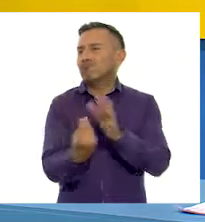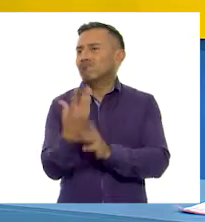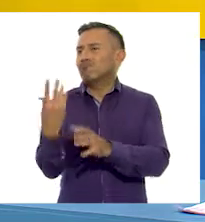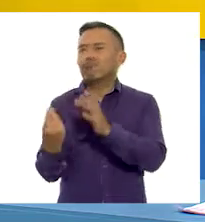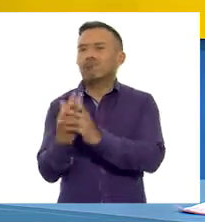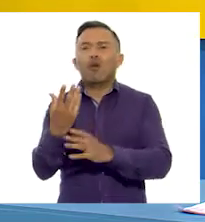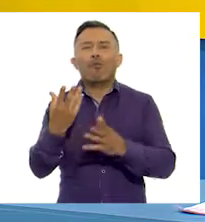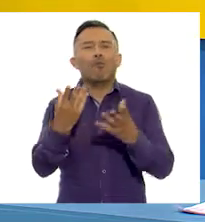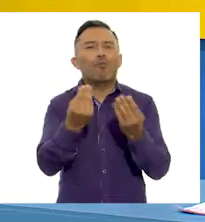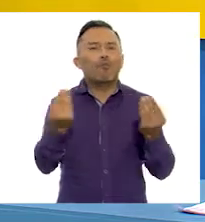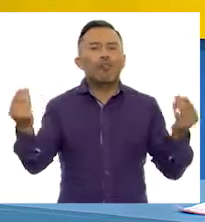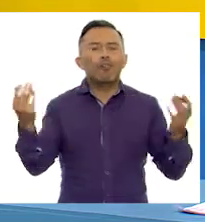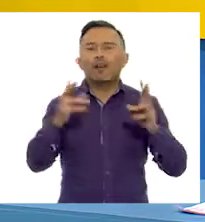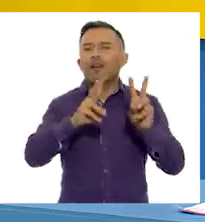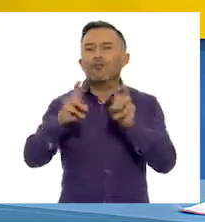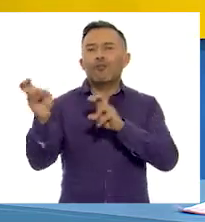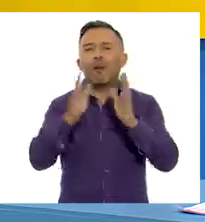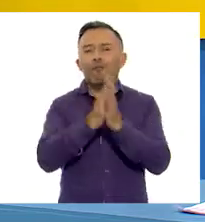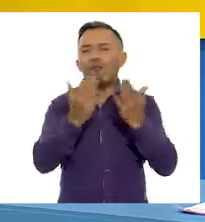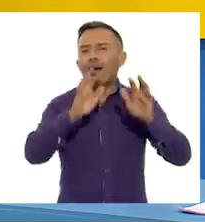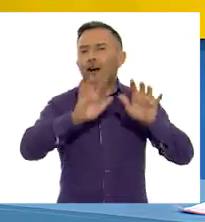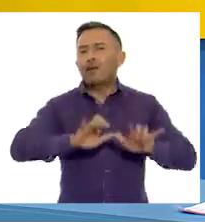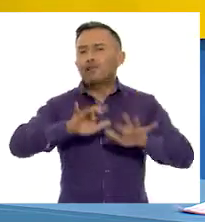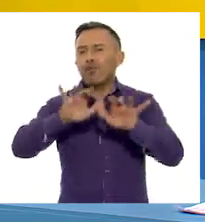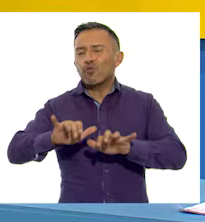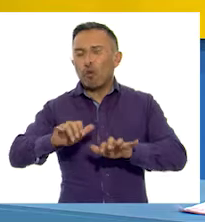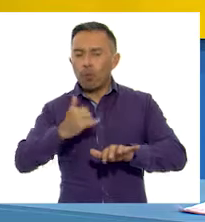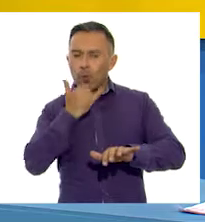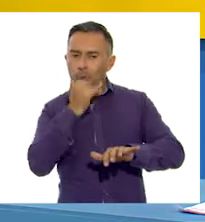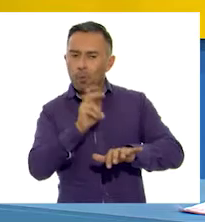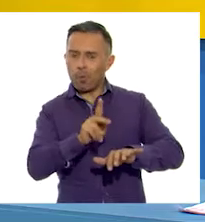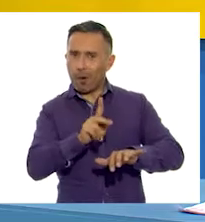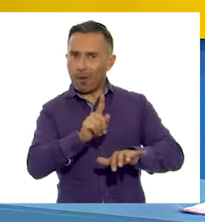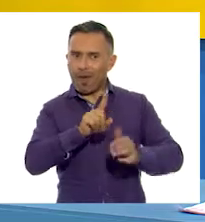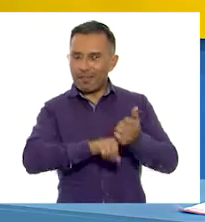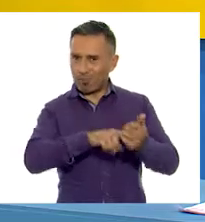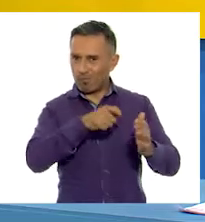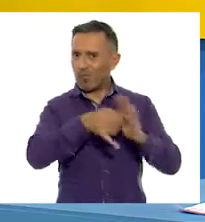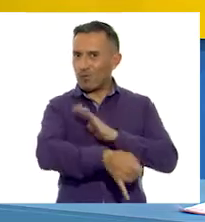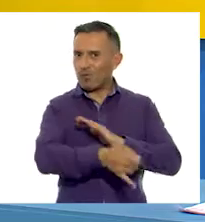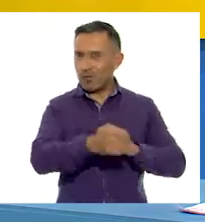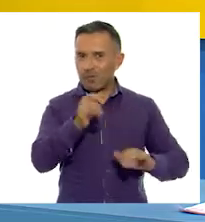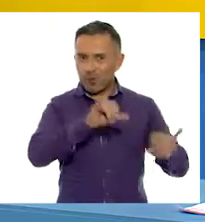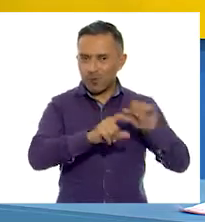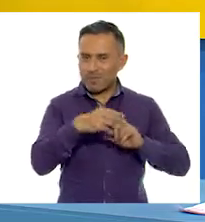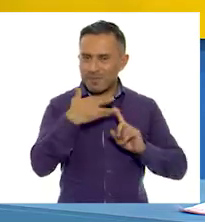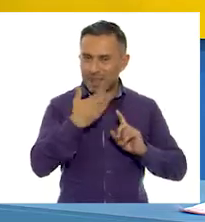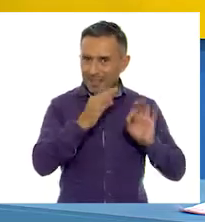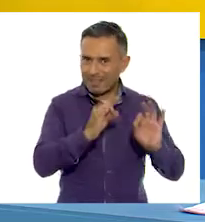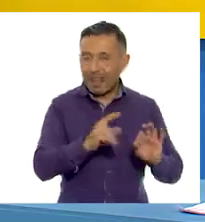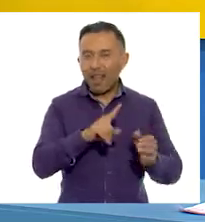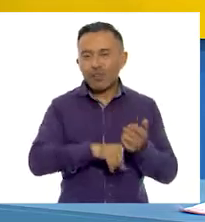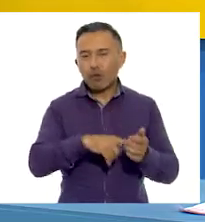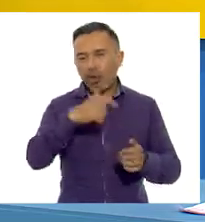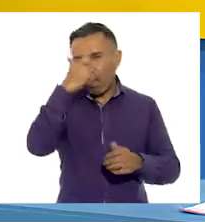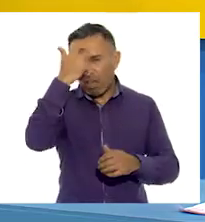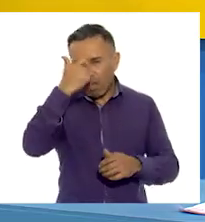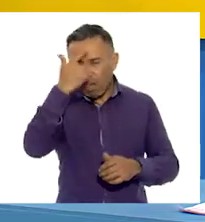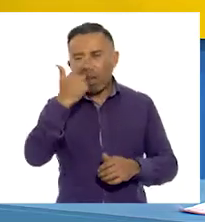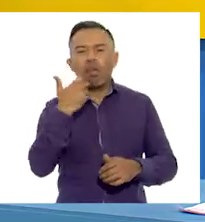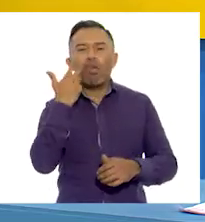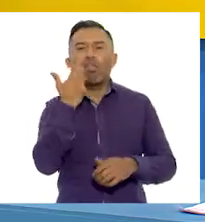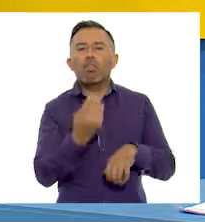son excelentes observaciones. Esto nos lleva a lo que compartió Ton al inicio sobre la divulgación, ¿se acuerdan?